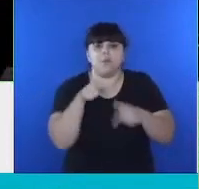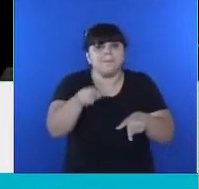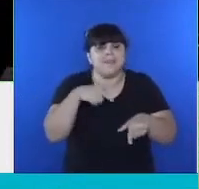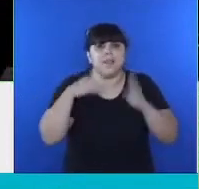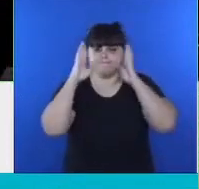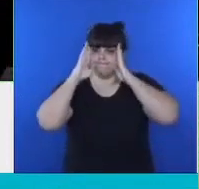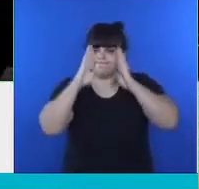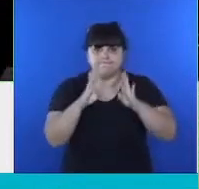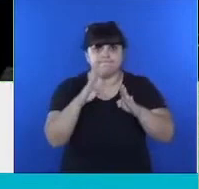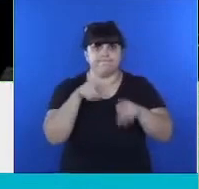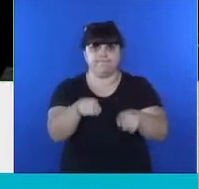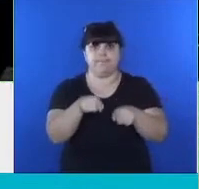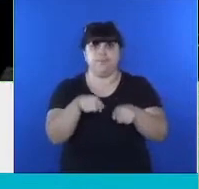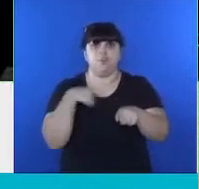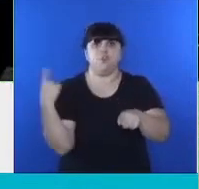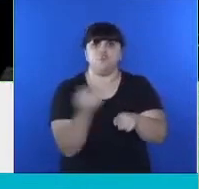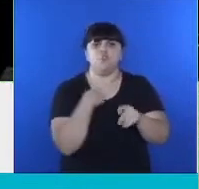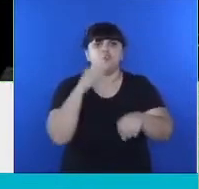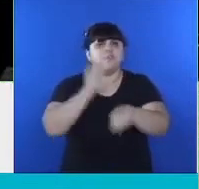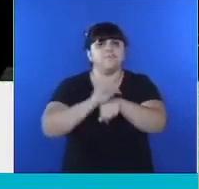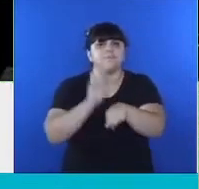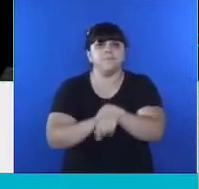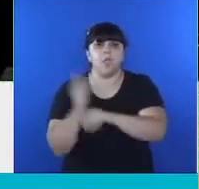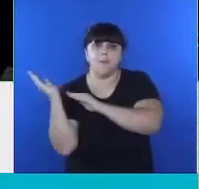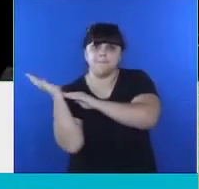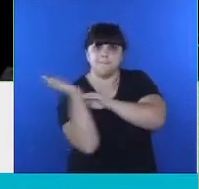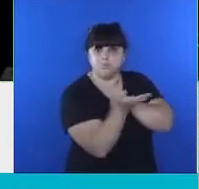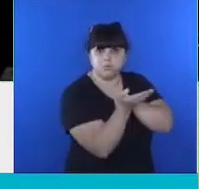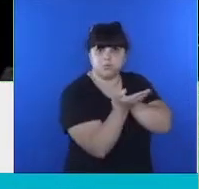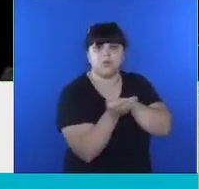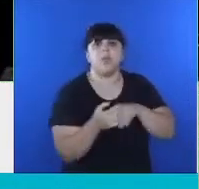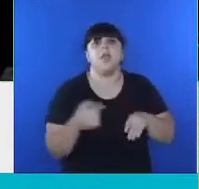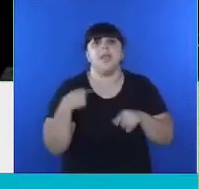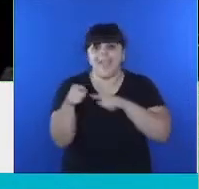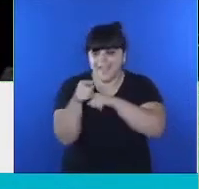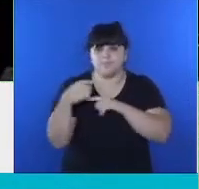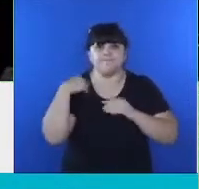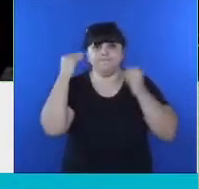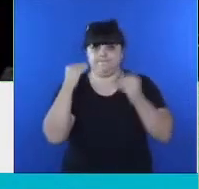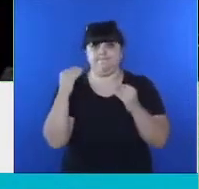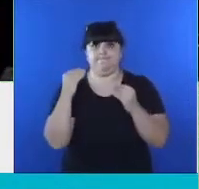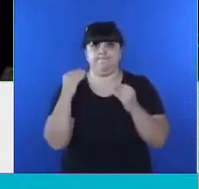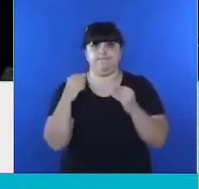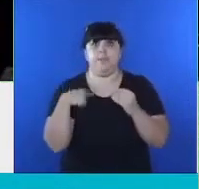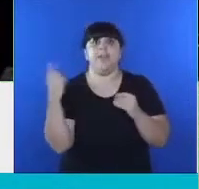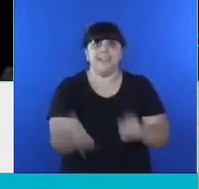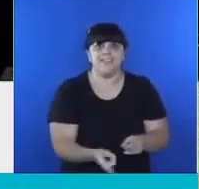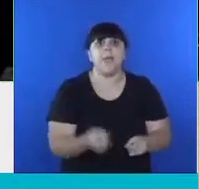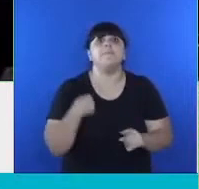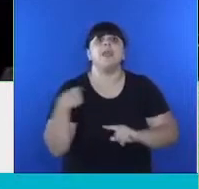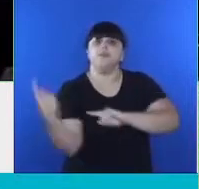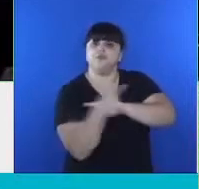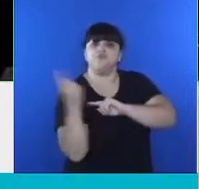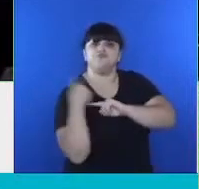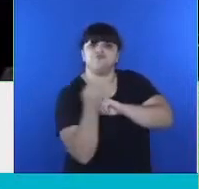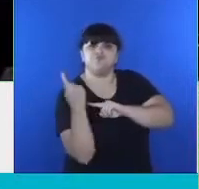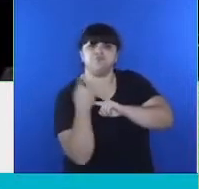Aires. Tenemos que preocuparnos por la motosierra. Y también tenemos que preocuparnos por la